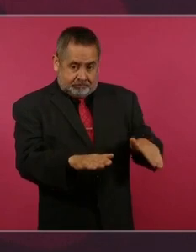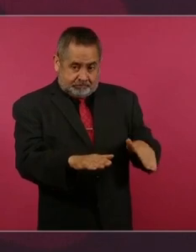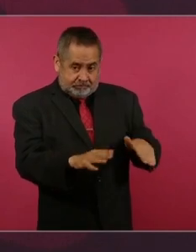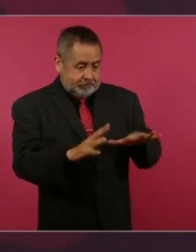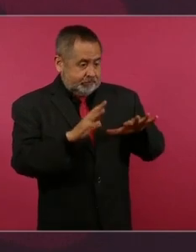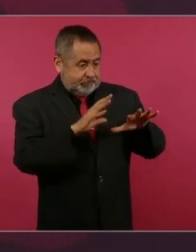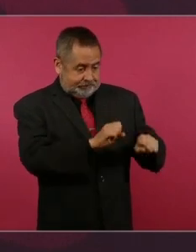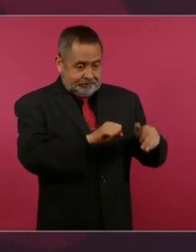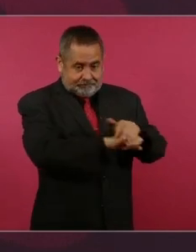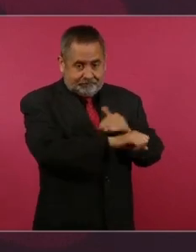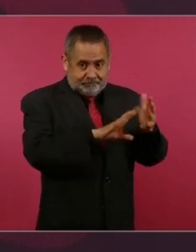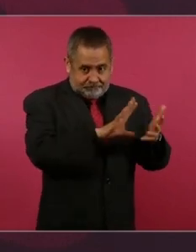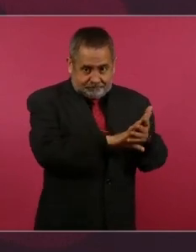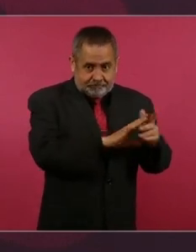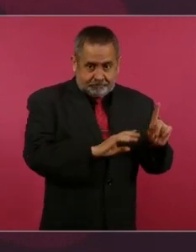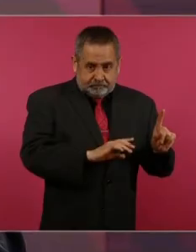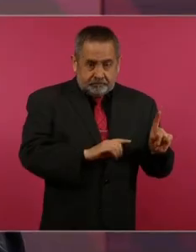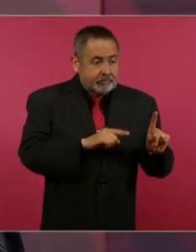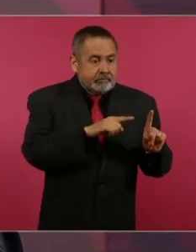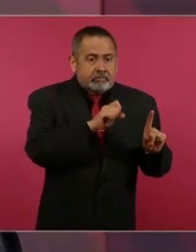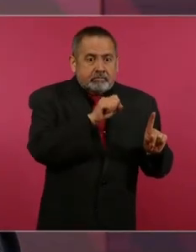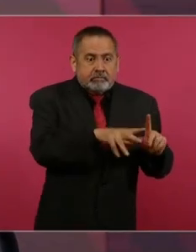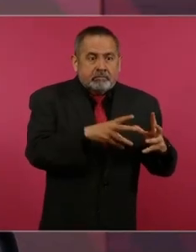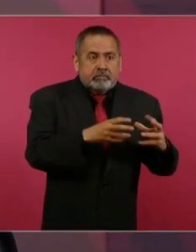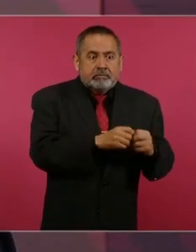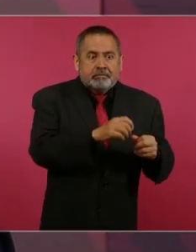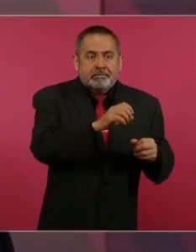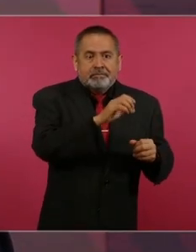que pertenecía al CISEN.